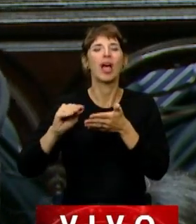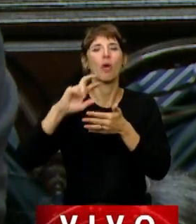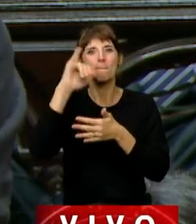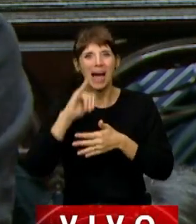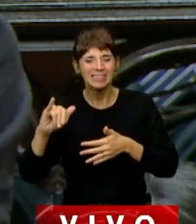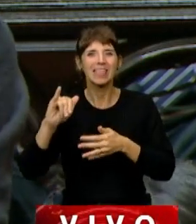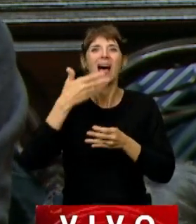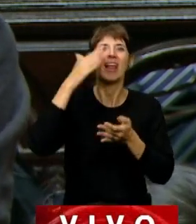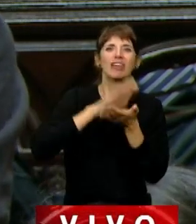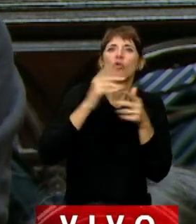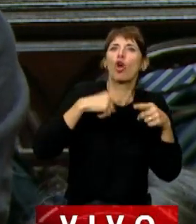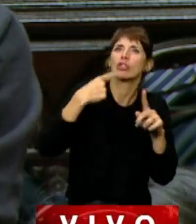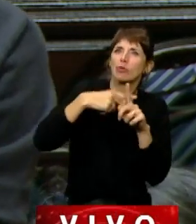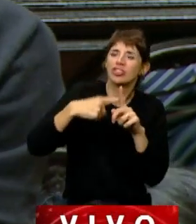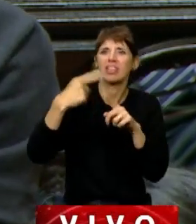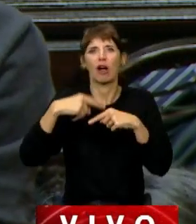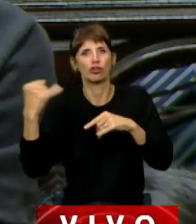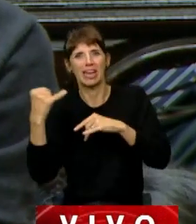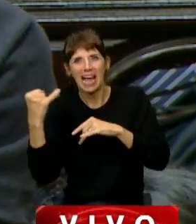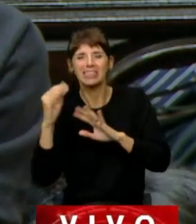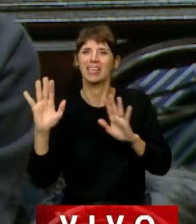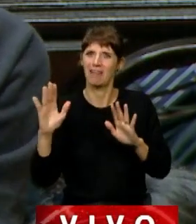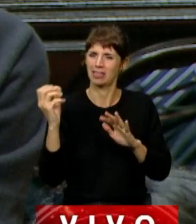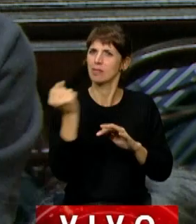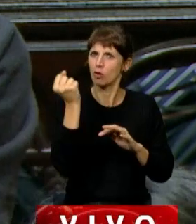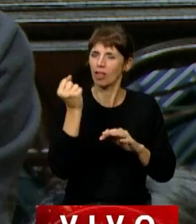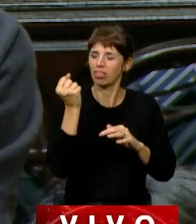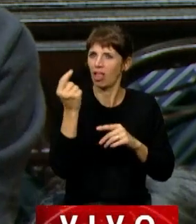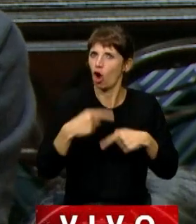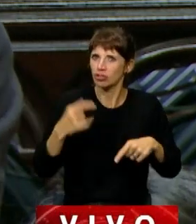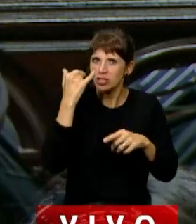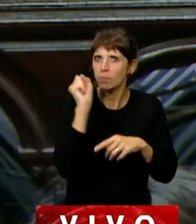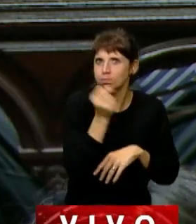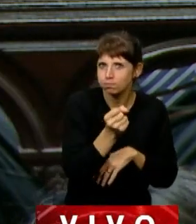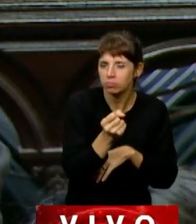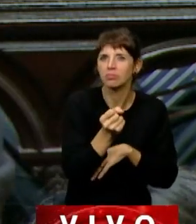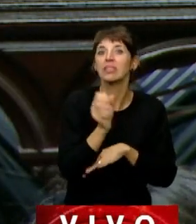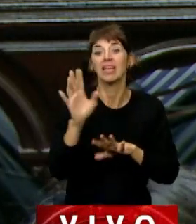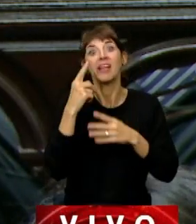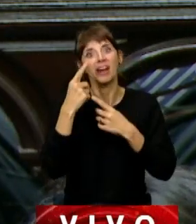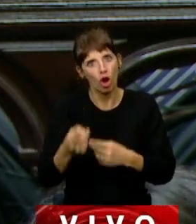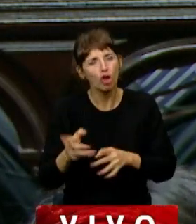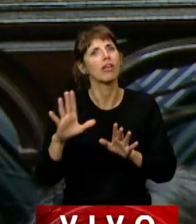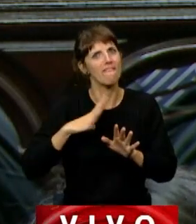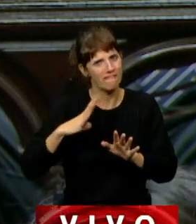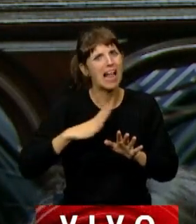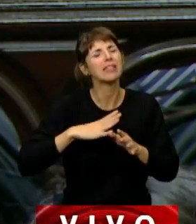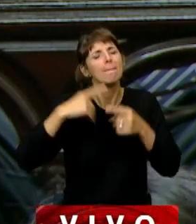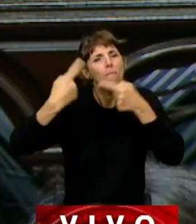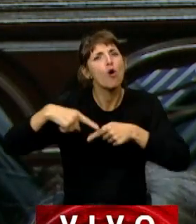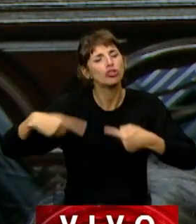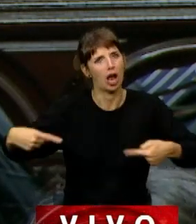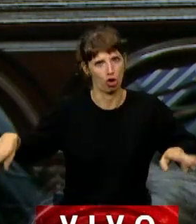vacío, esto de poner en valor lo hecho, pero también reconocer muchas de las cosas que faltan y que nos faltan,